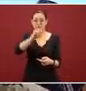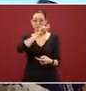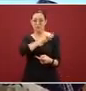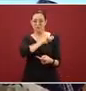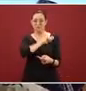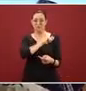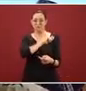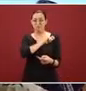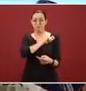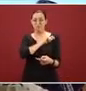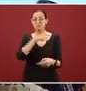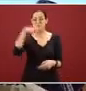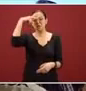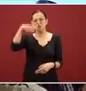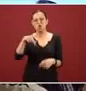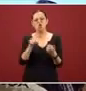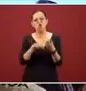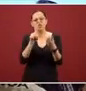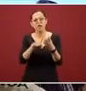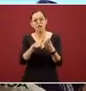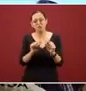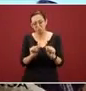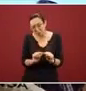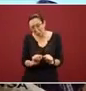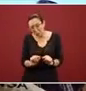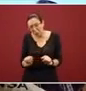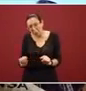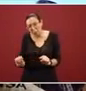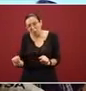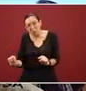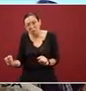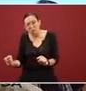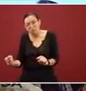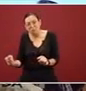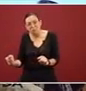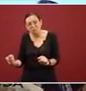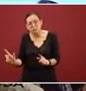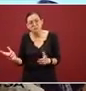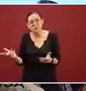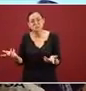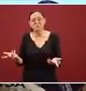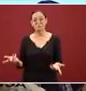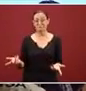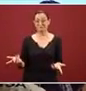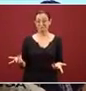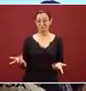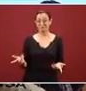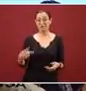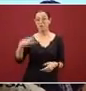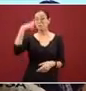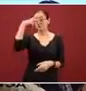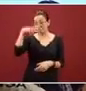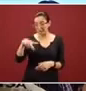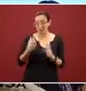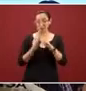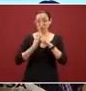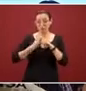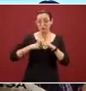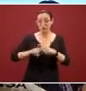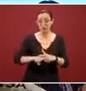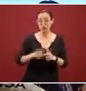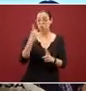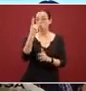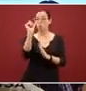demás países, y aquí está la de México, hasta el momento. No olvidar que México entró en la epidemia un